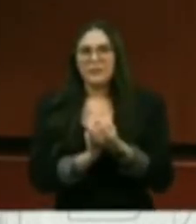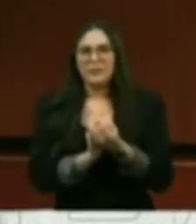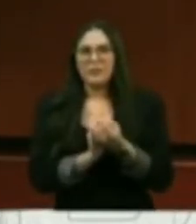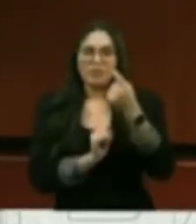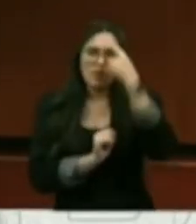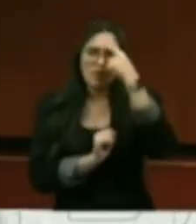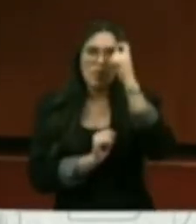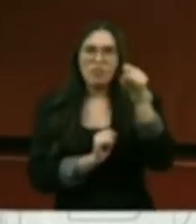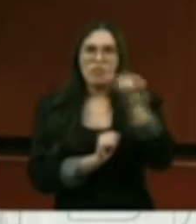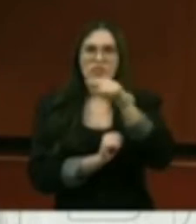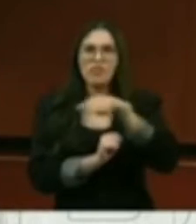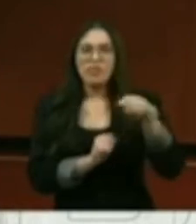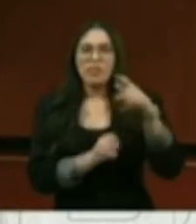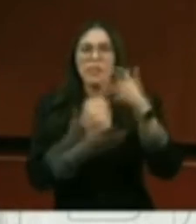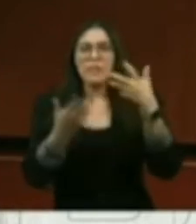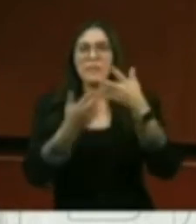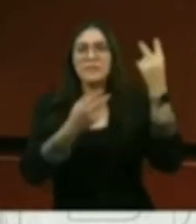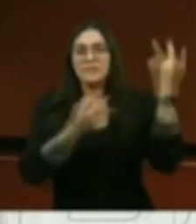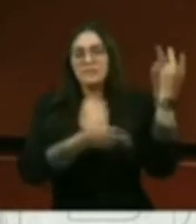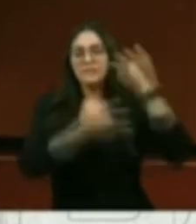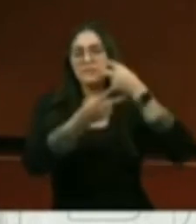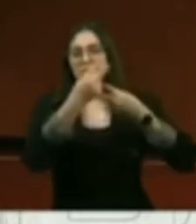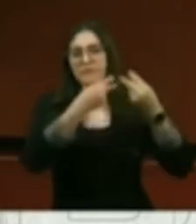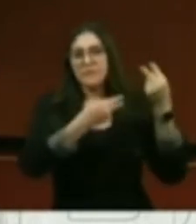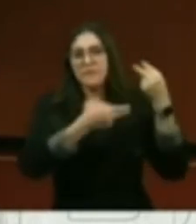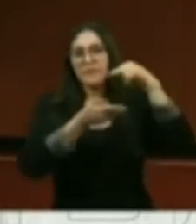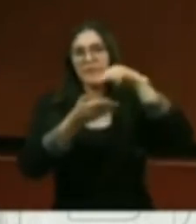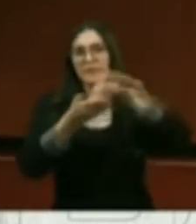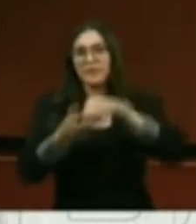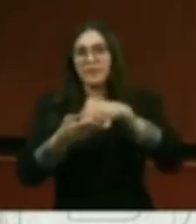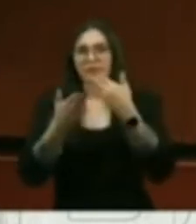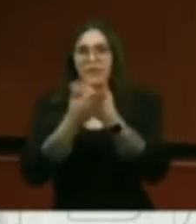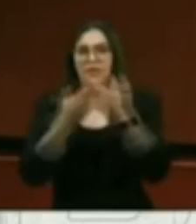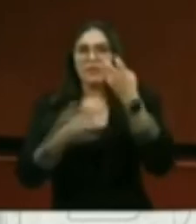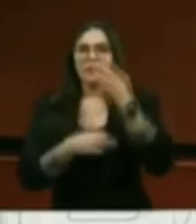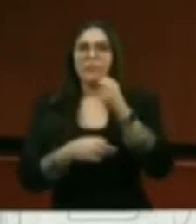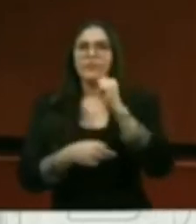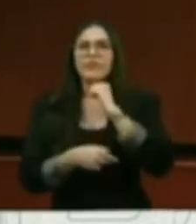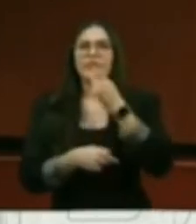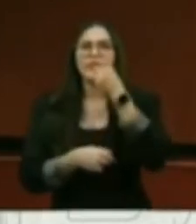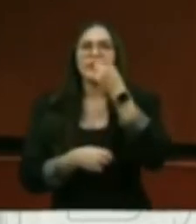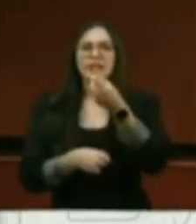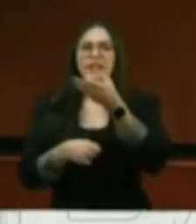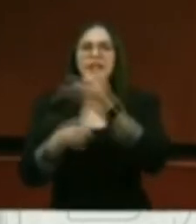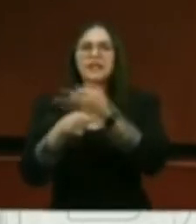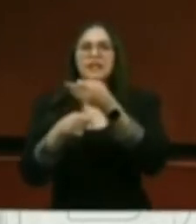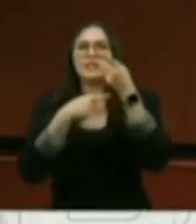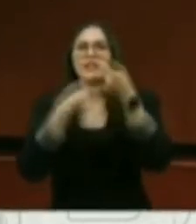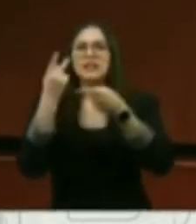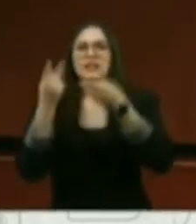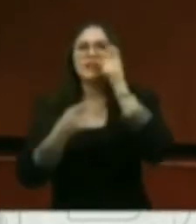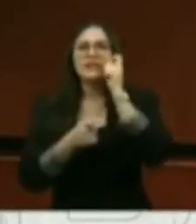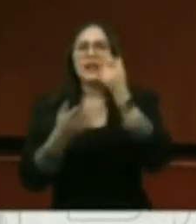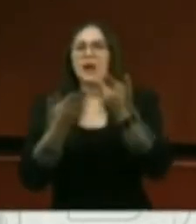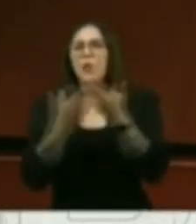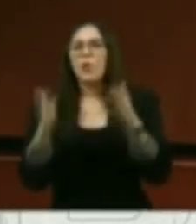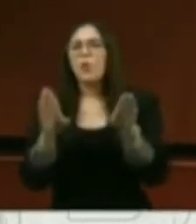desciendan de la alta tribuna del Senado de la República a justificar el